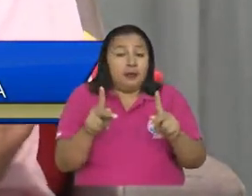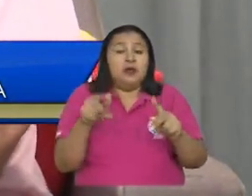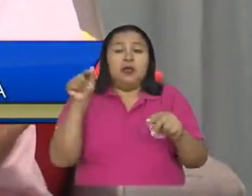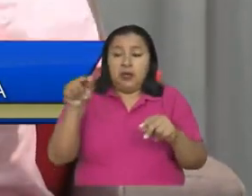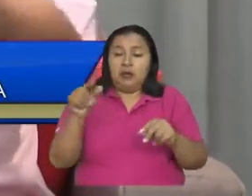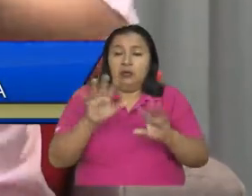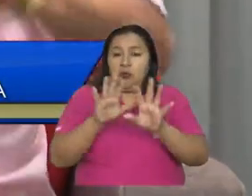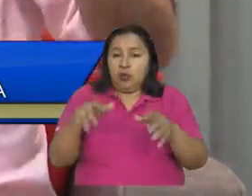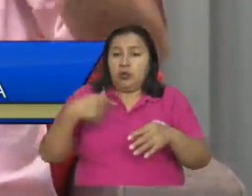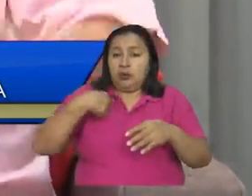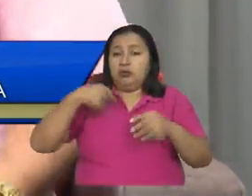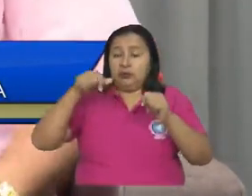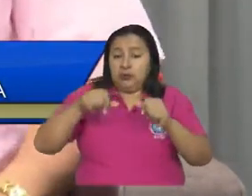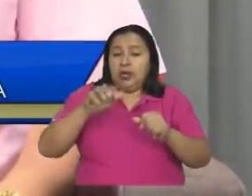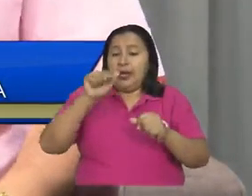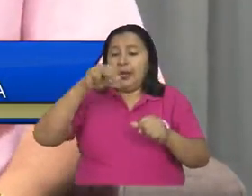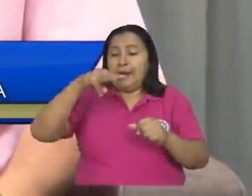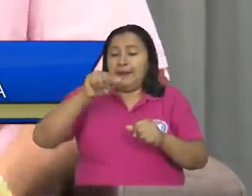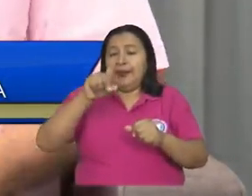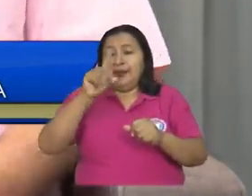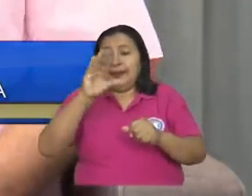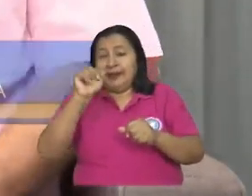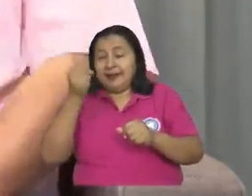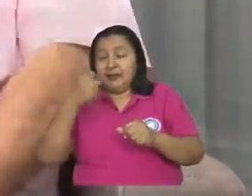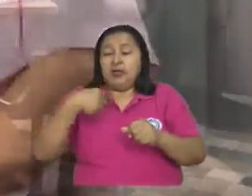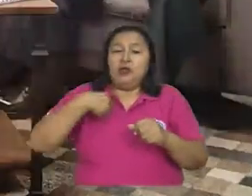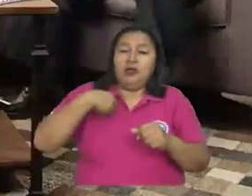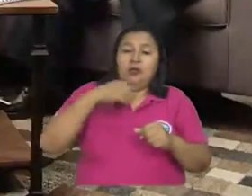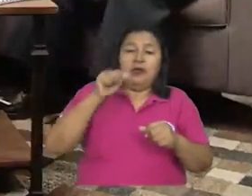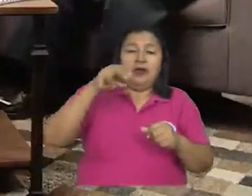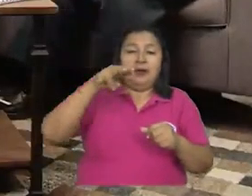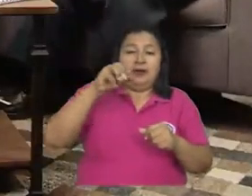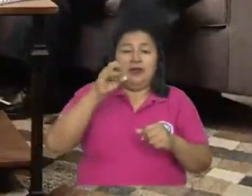como ama de casa, yo como amo de casa. Pero